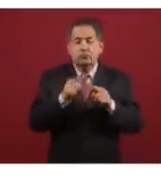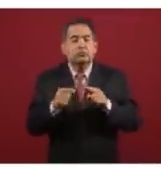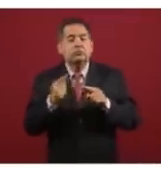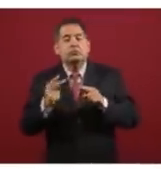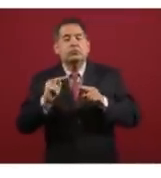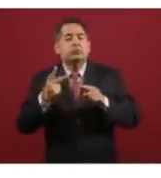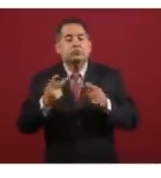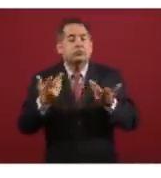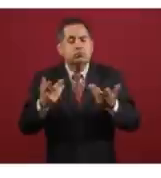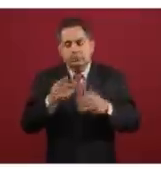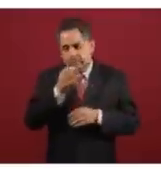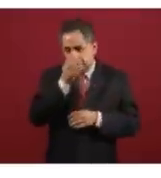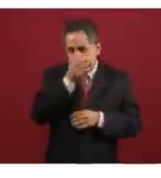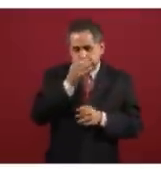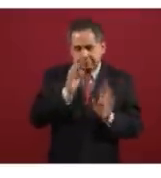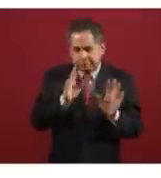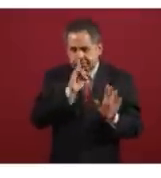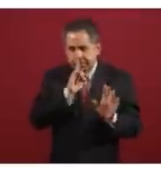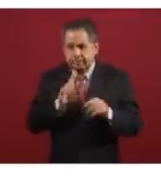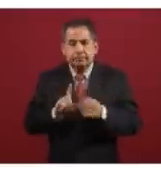82, nada que festejar,